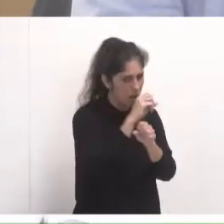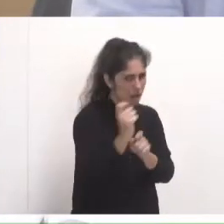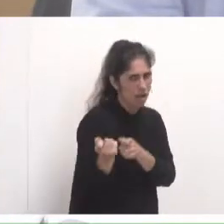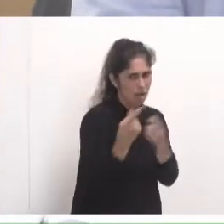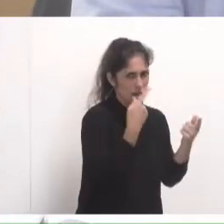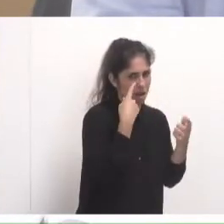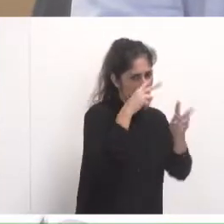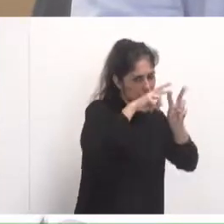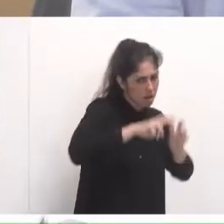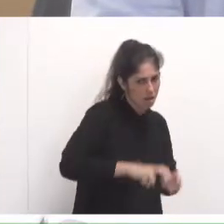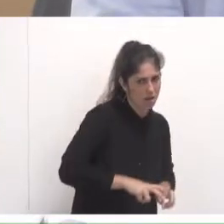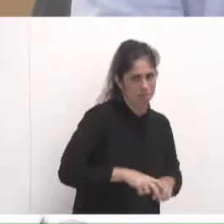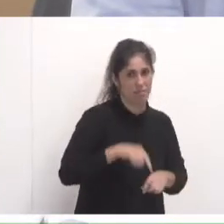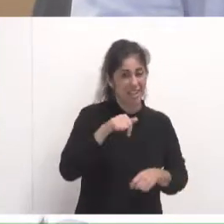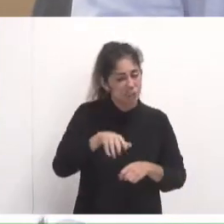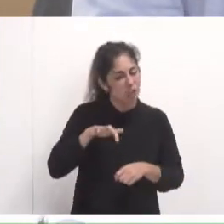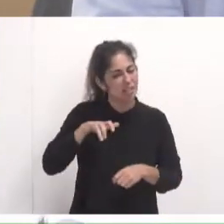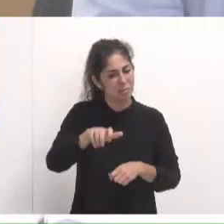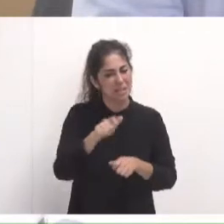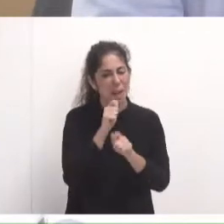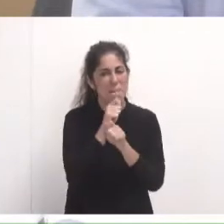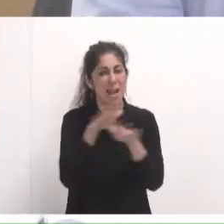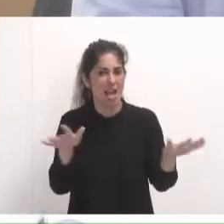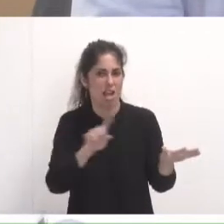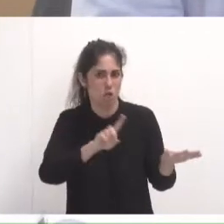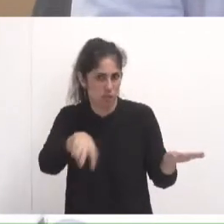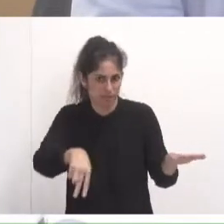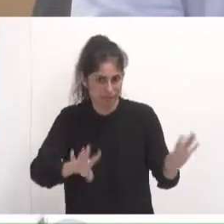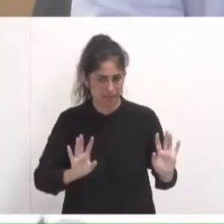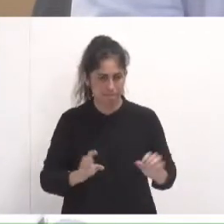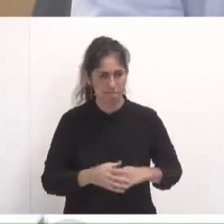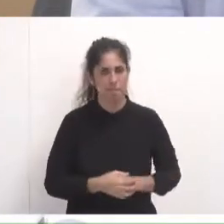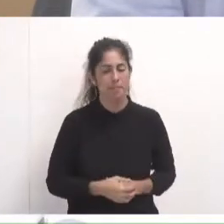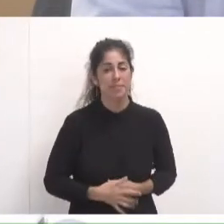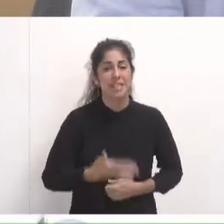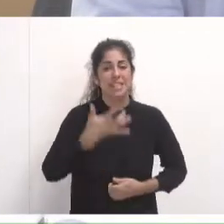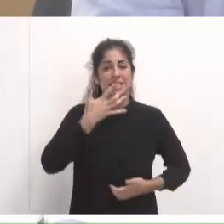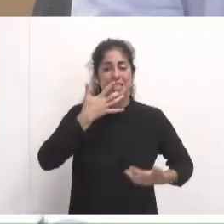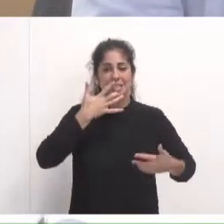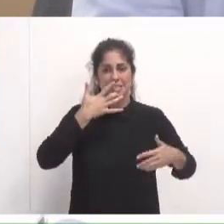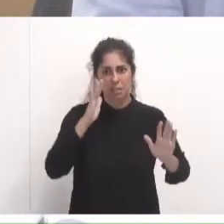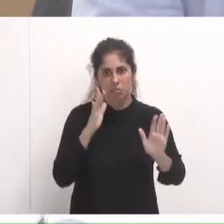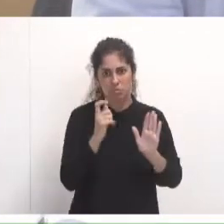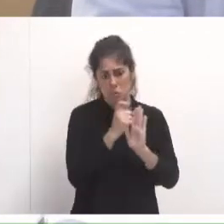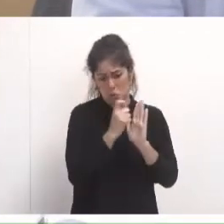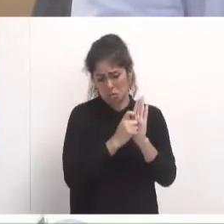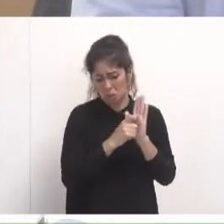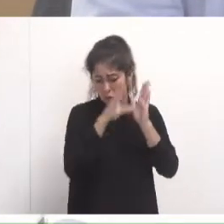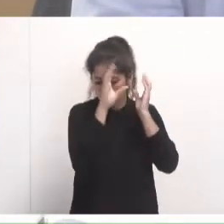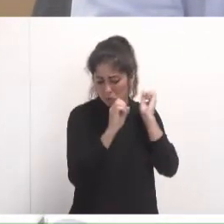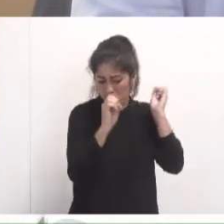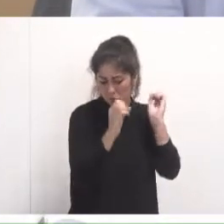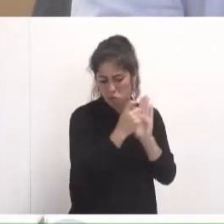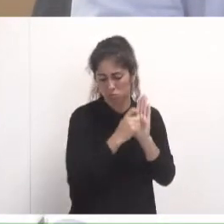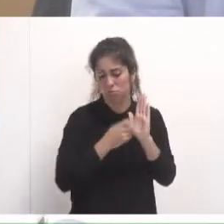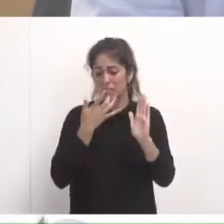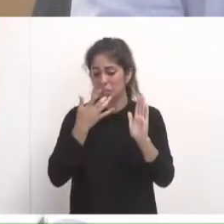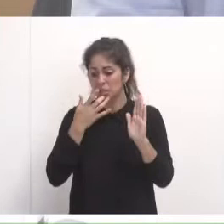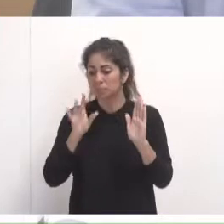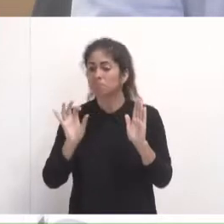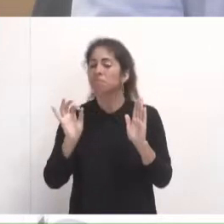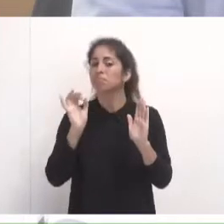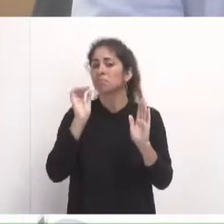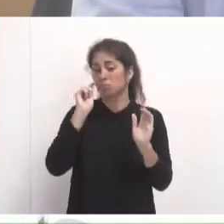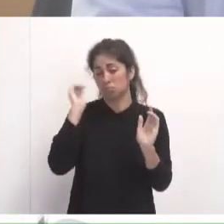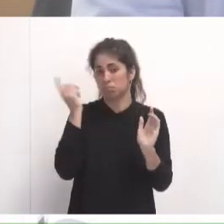una plaga. En el caso de que haya presencia también, según los criterios establecidos, bueno, pues habrá que establecer o valorar el